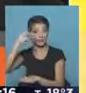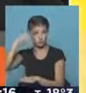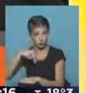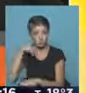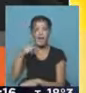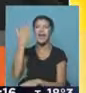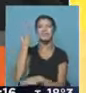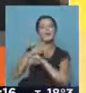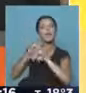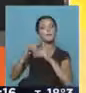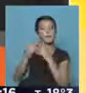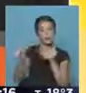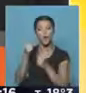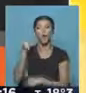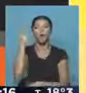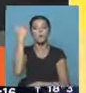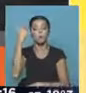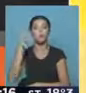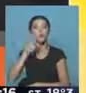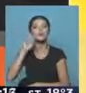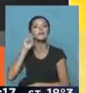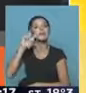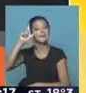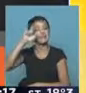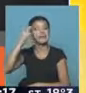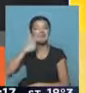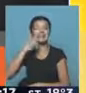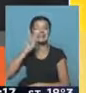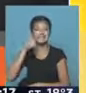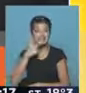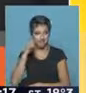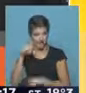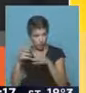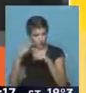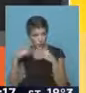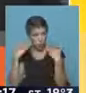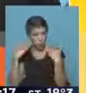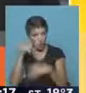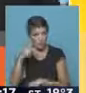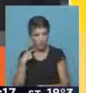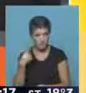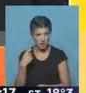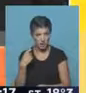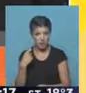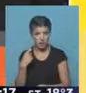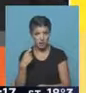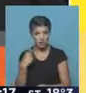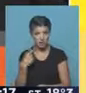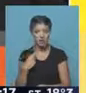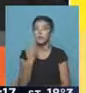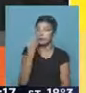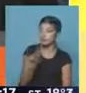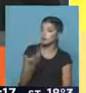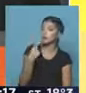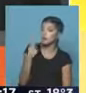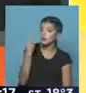campaña, uno de los oradores fue Pablo Iglesias, de Podemos, de España. Y Pablo Iglesias lo señaló a